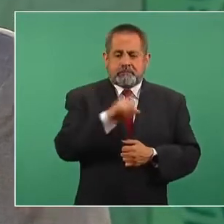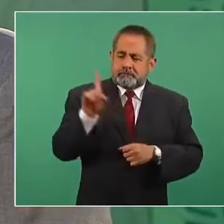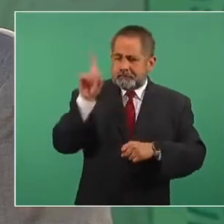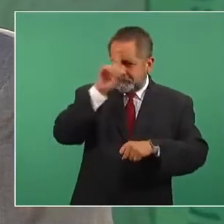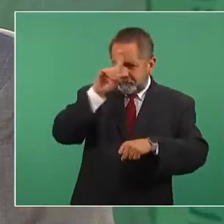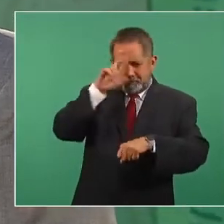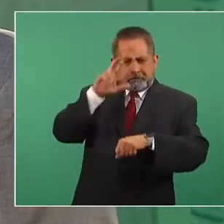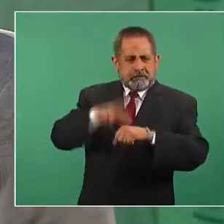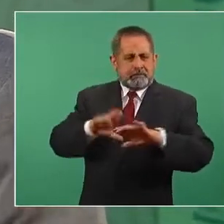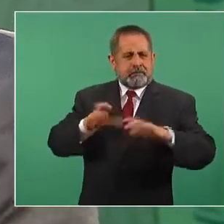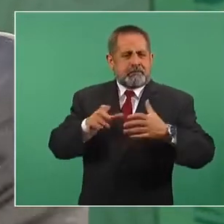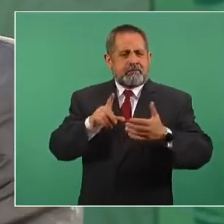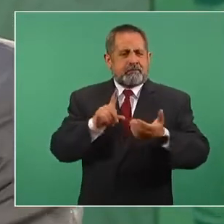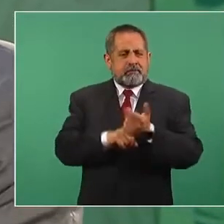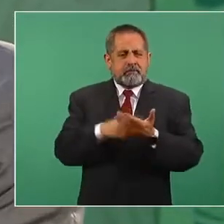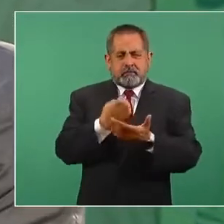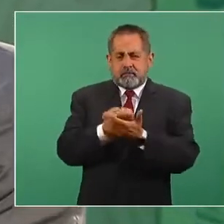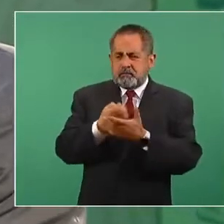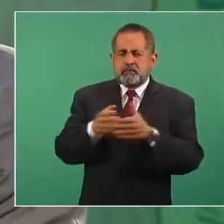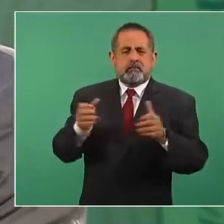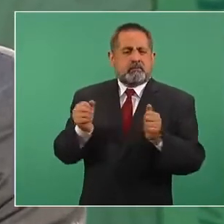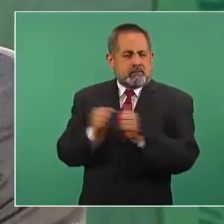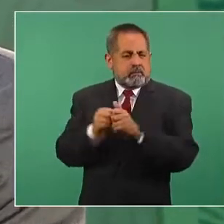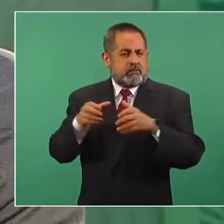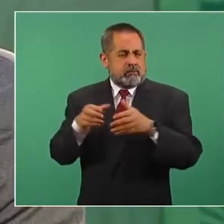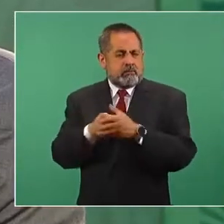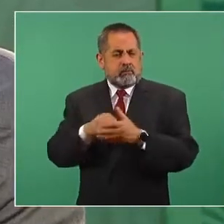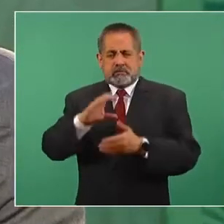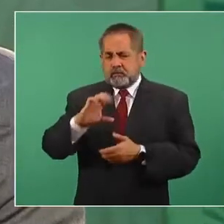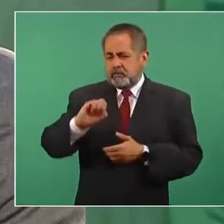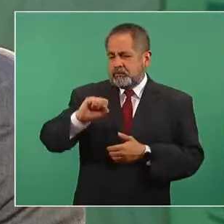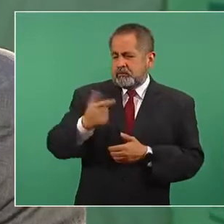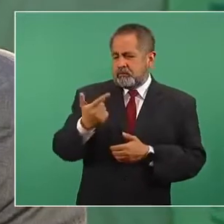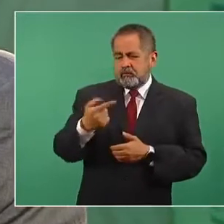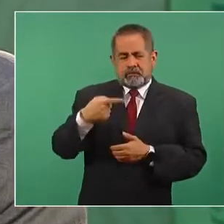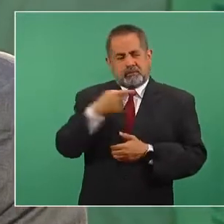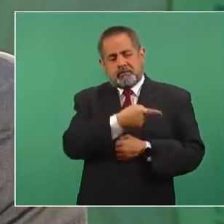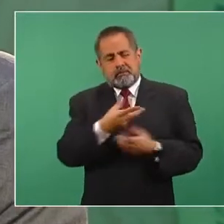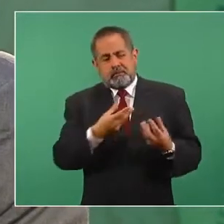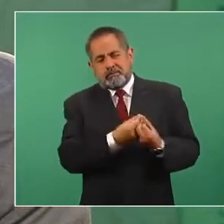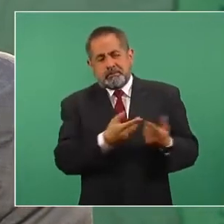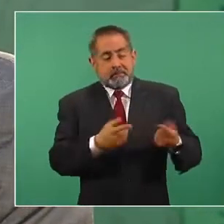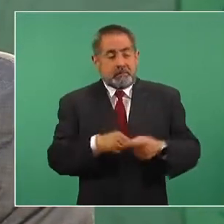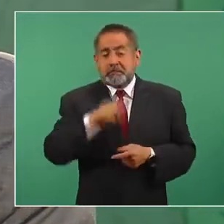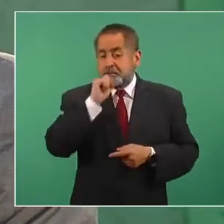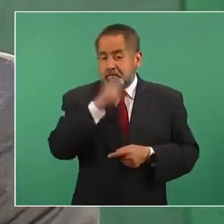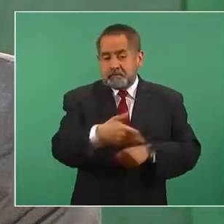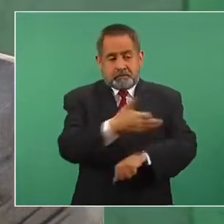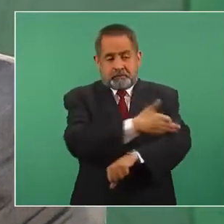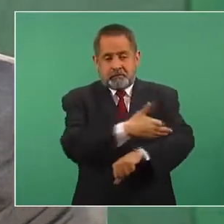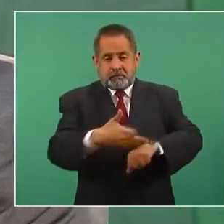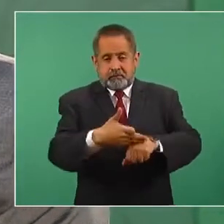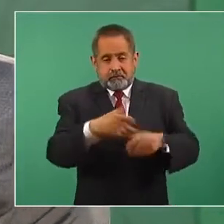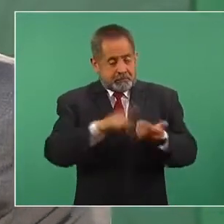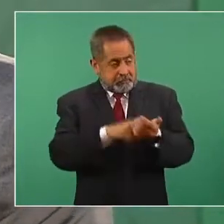asesor económico de Salinas de Gortari. La familia